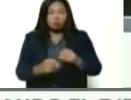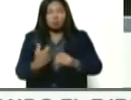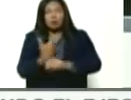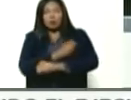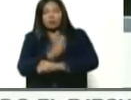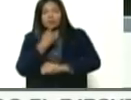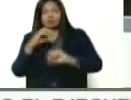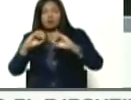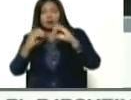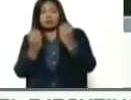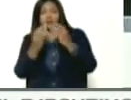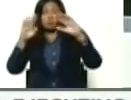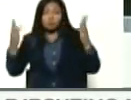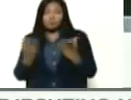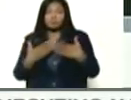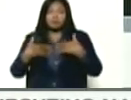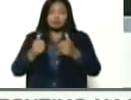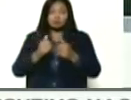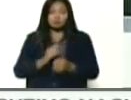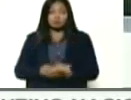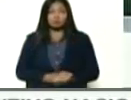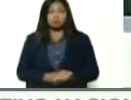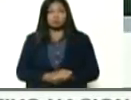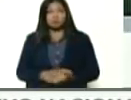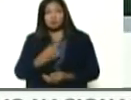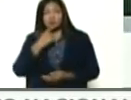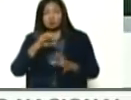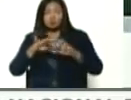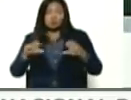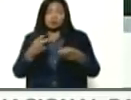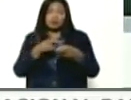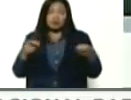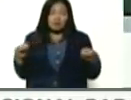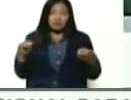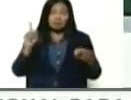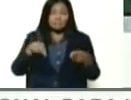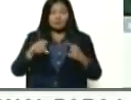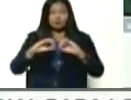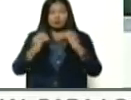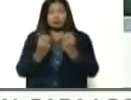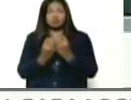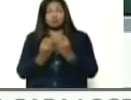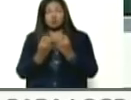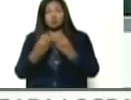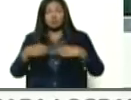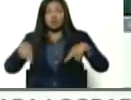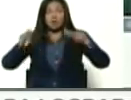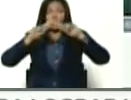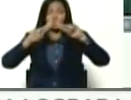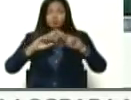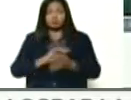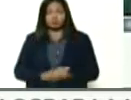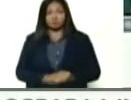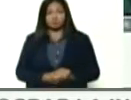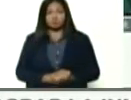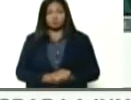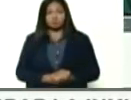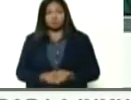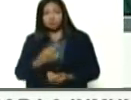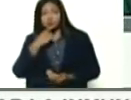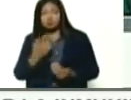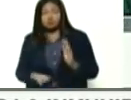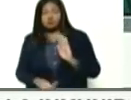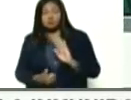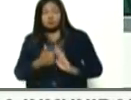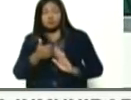dice la organización mundial de la salud como lo dice el secretario general de la organización de naciones unidas como lo dicen los más importantes